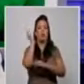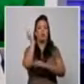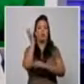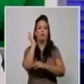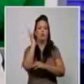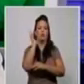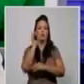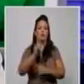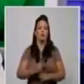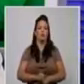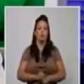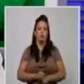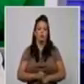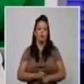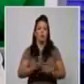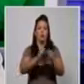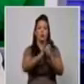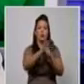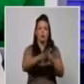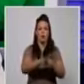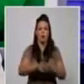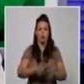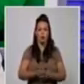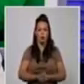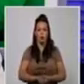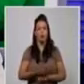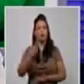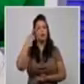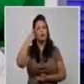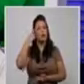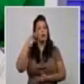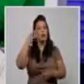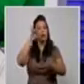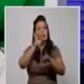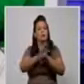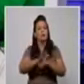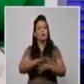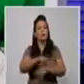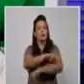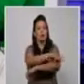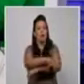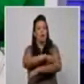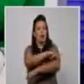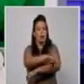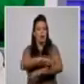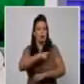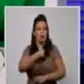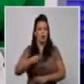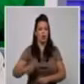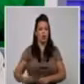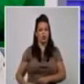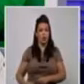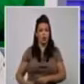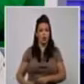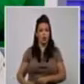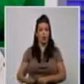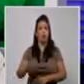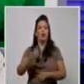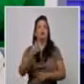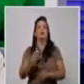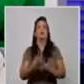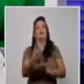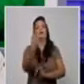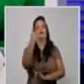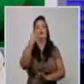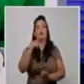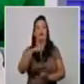Wuhan, en la provincia de Hubei, en China, que los primeros casos se diagnosticaron